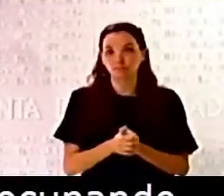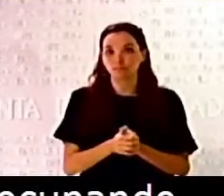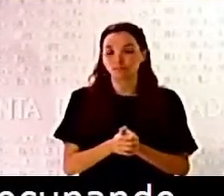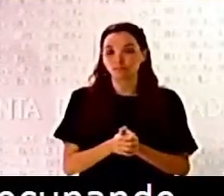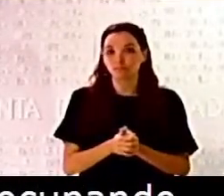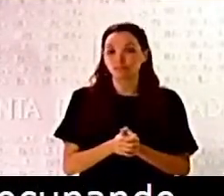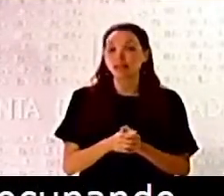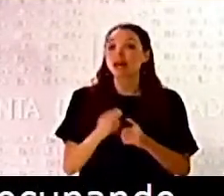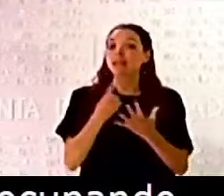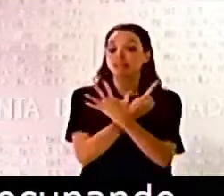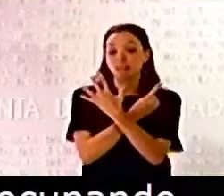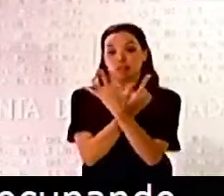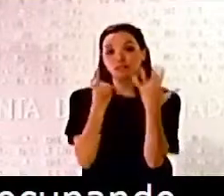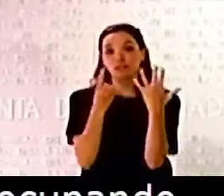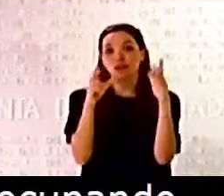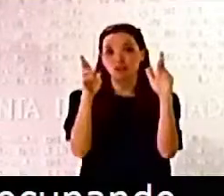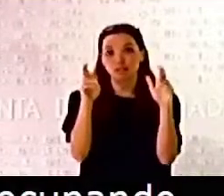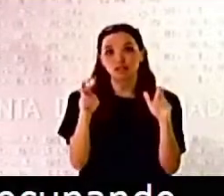con brote,